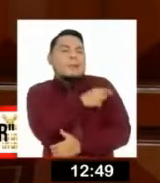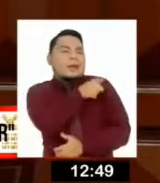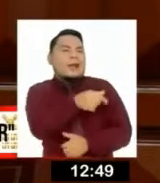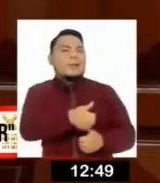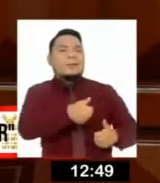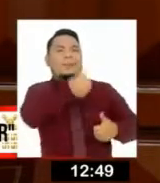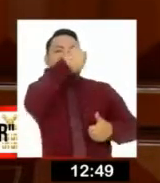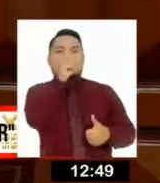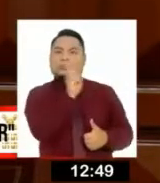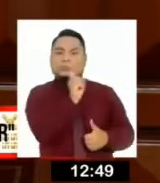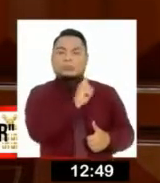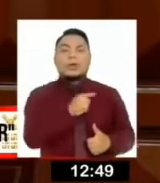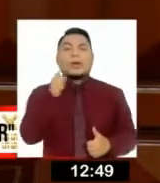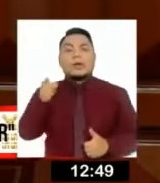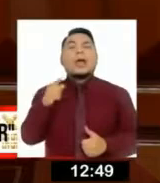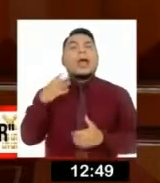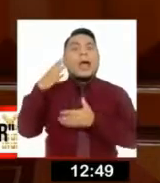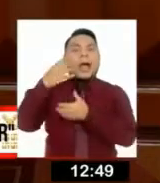ascensos.